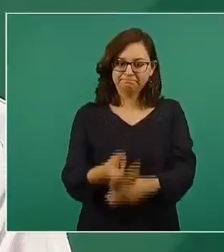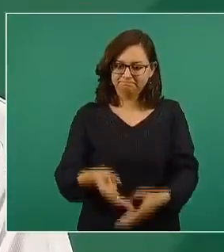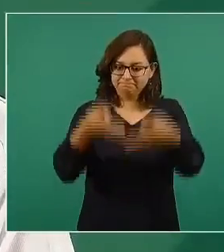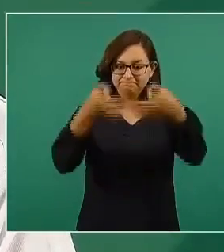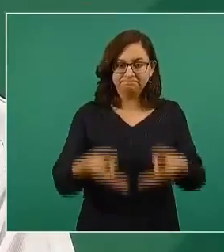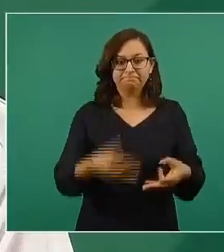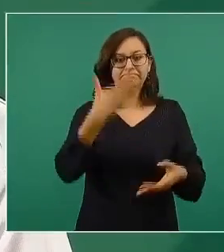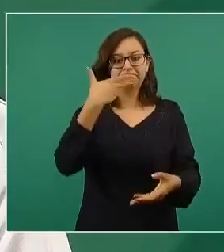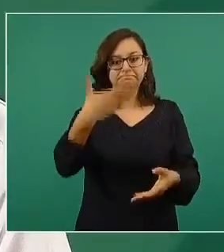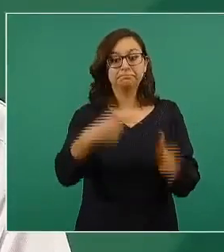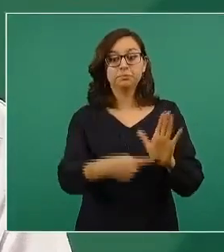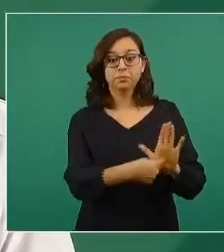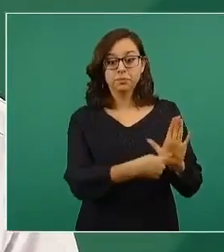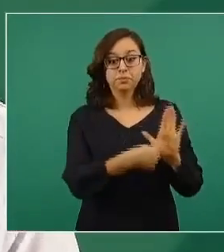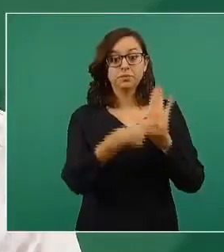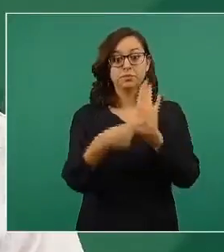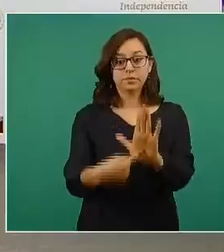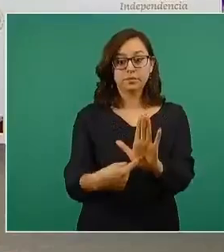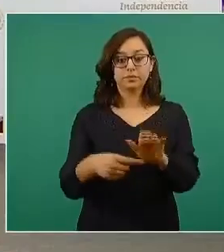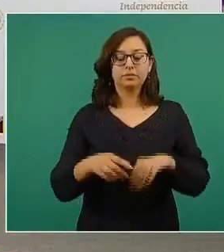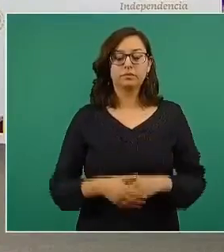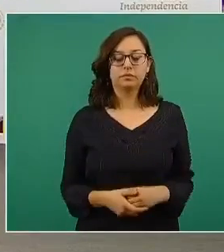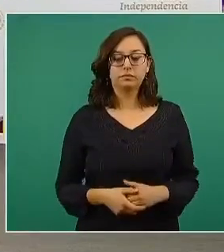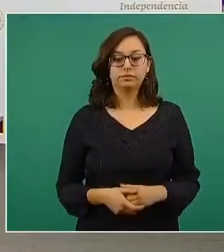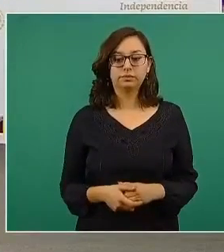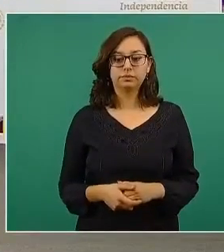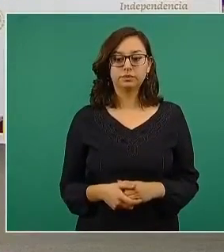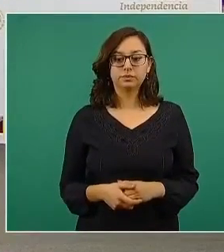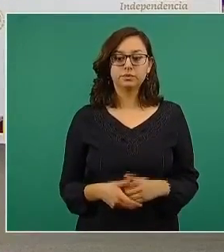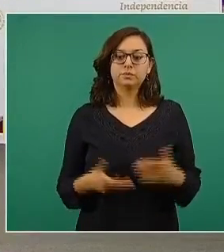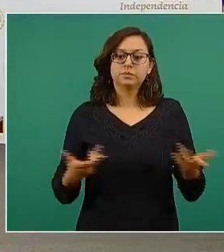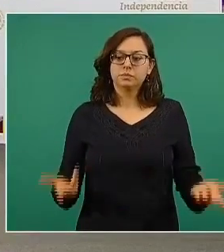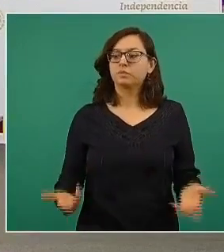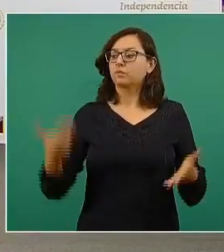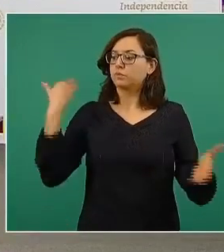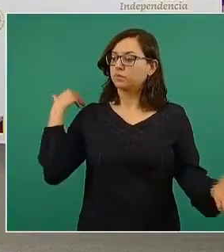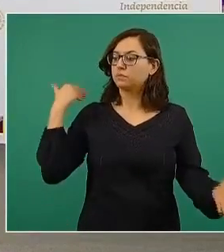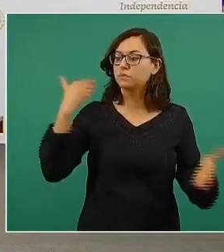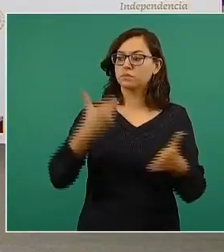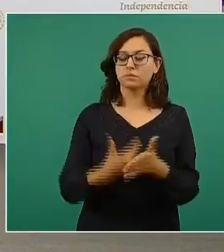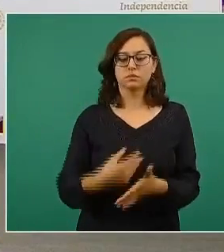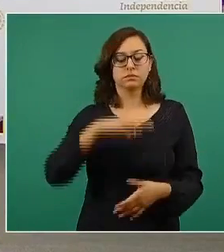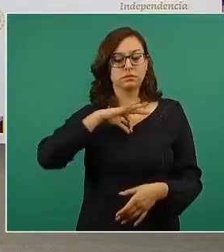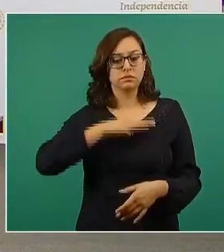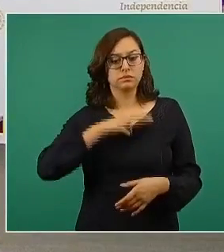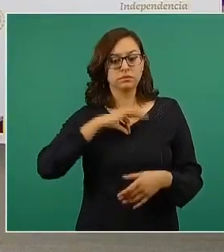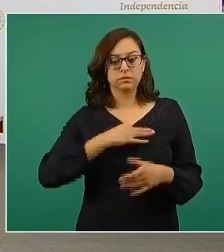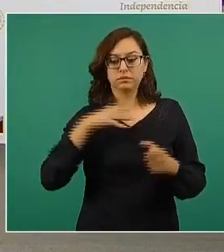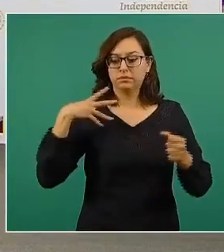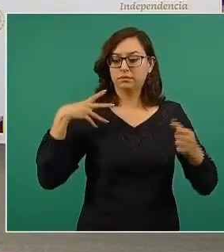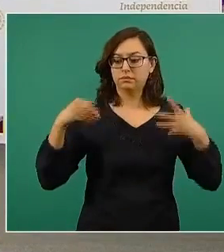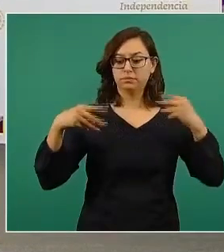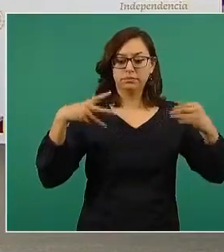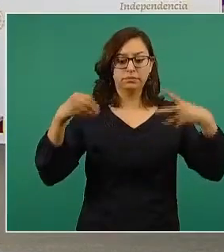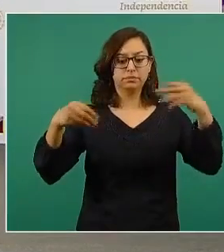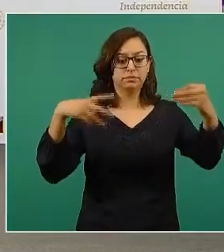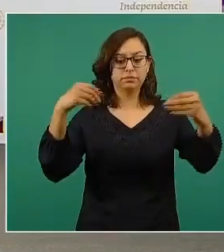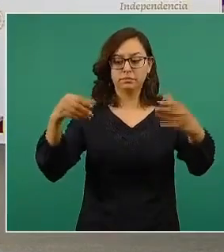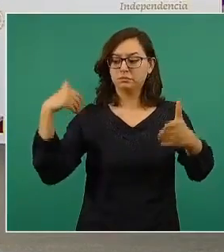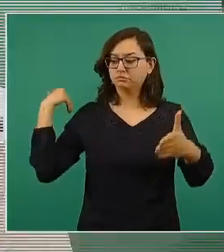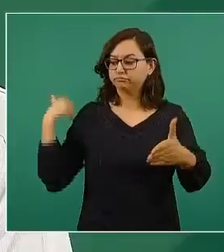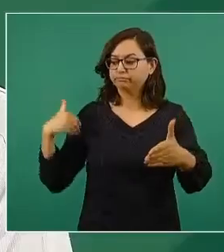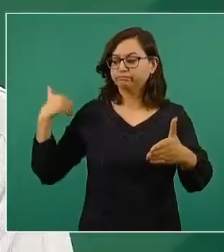pronto conocemos de ellas. En varias ocasiones a lo largo de la epidemia señalamos que incluso esta política,